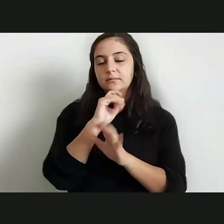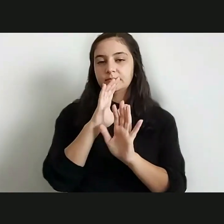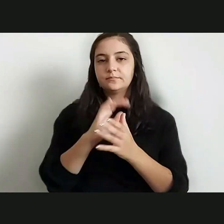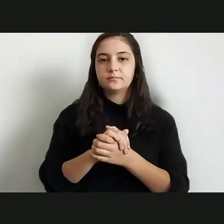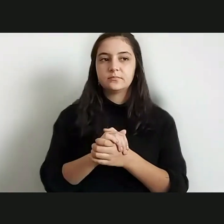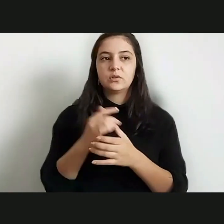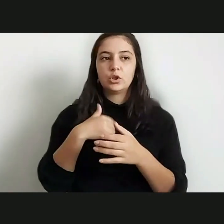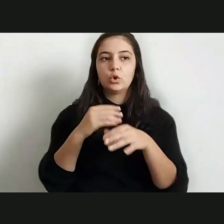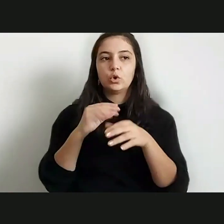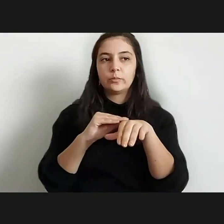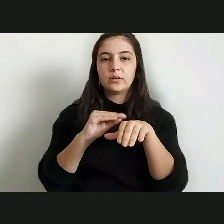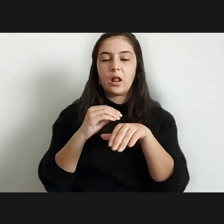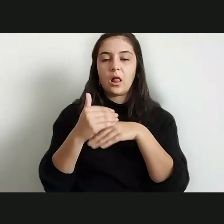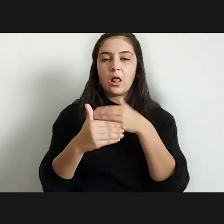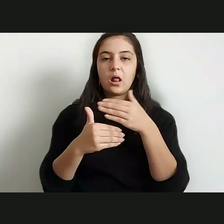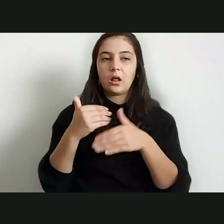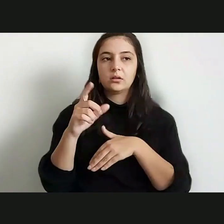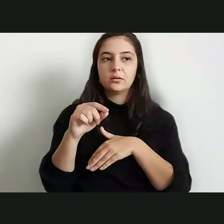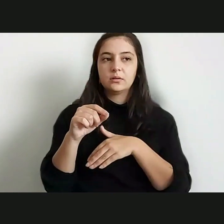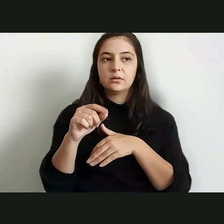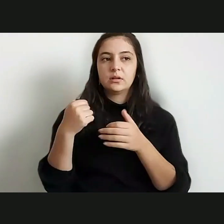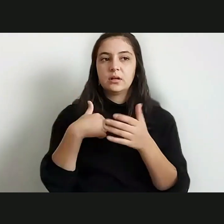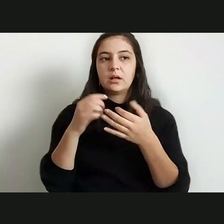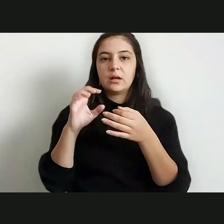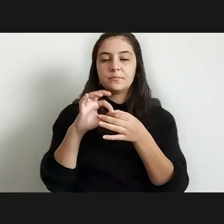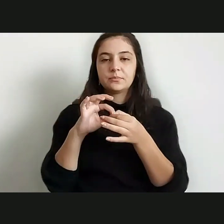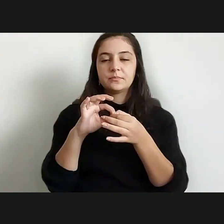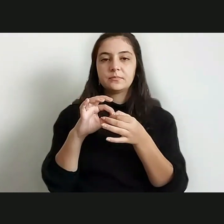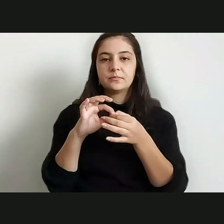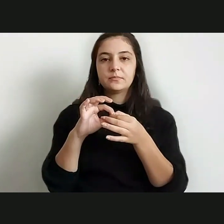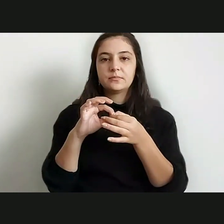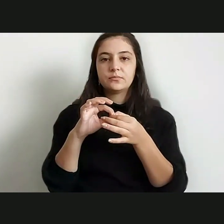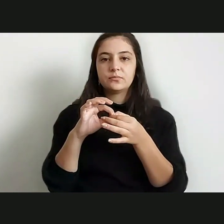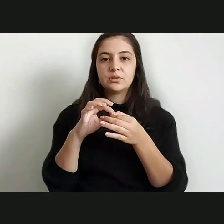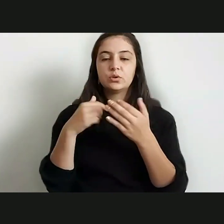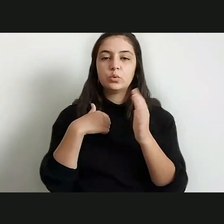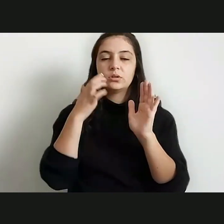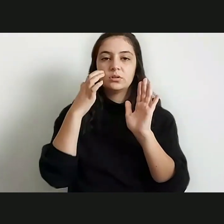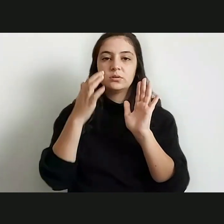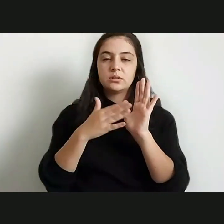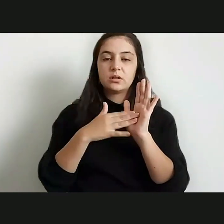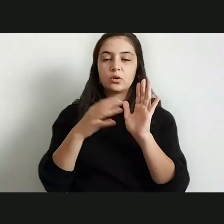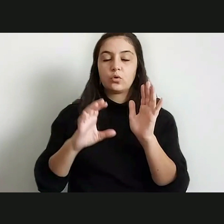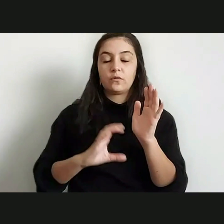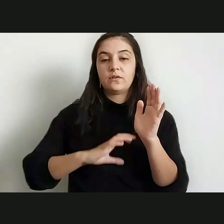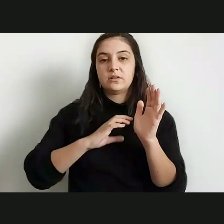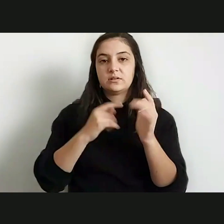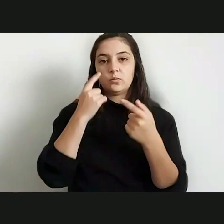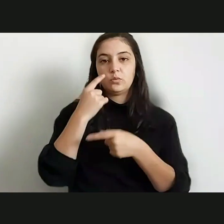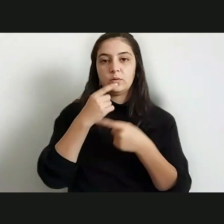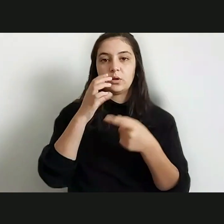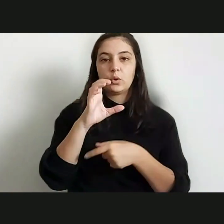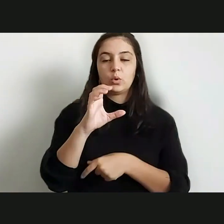voy comentando que la encuesta sobre los determinantes de la confianza pública de la OCDE